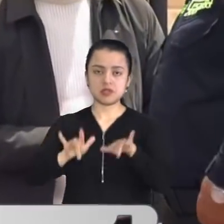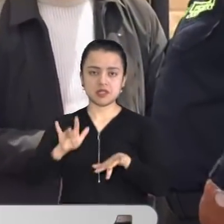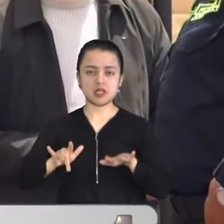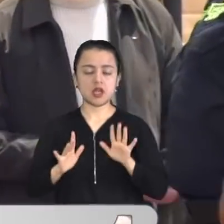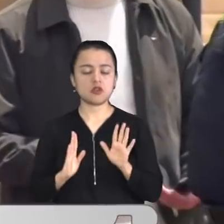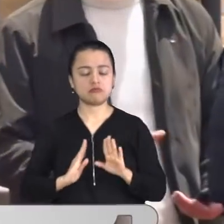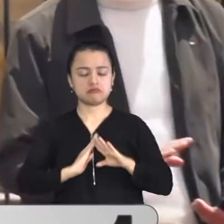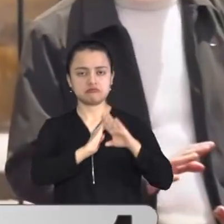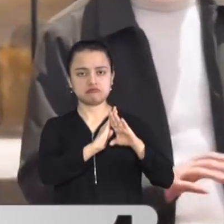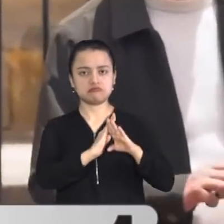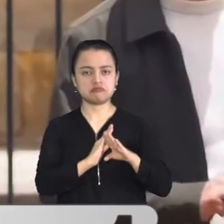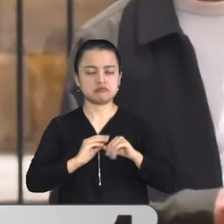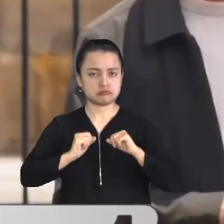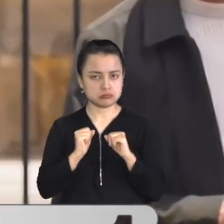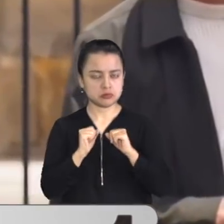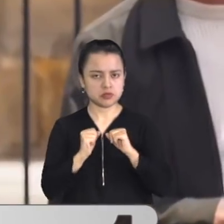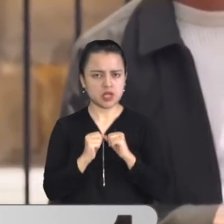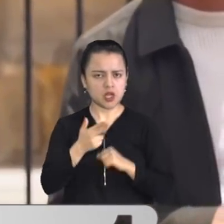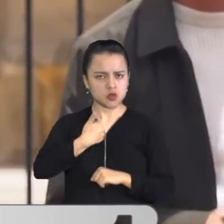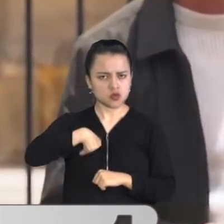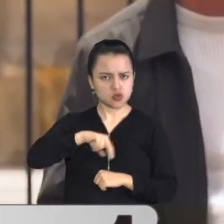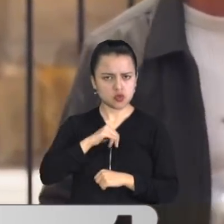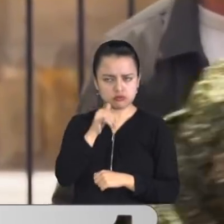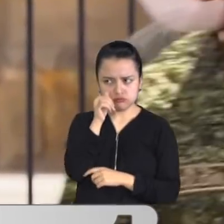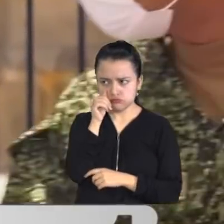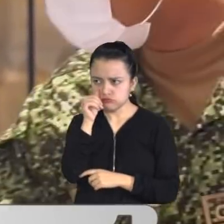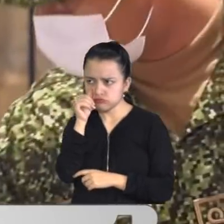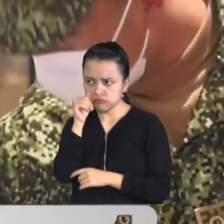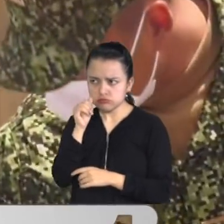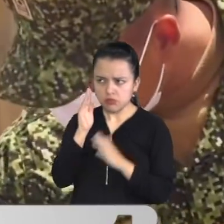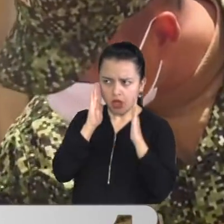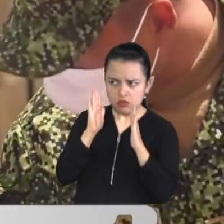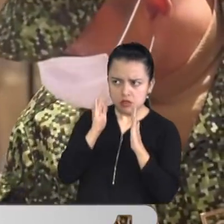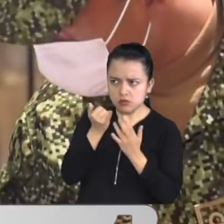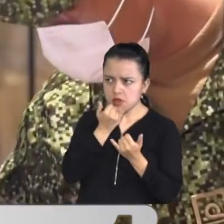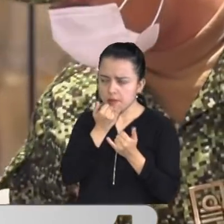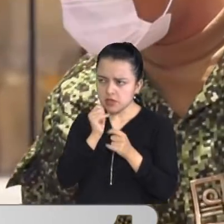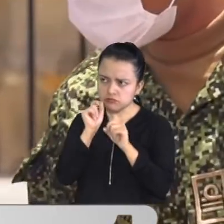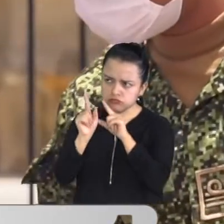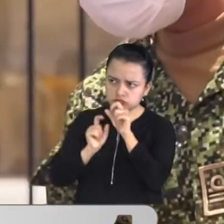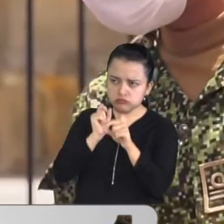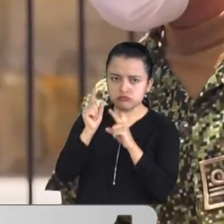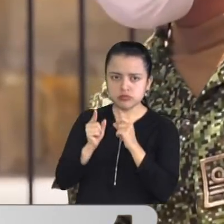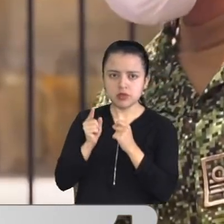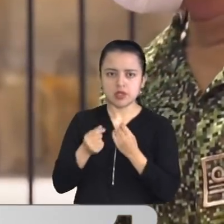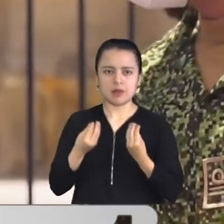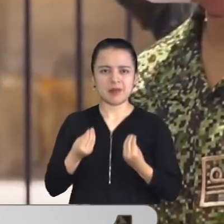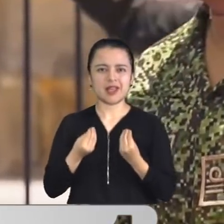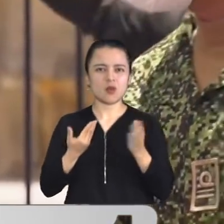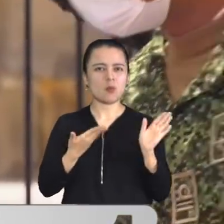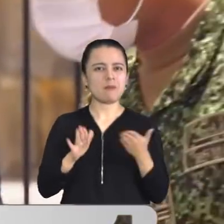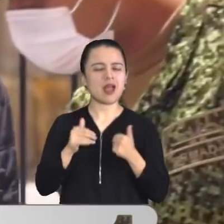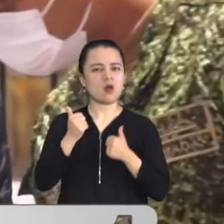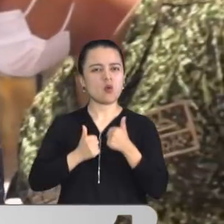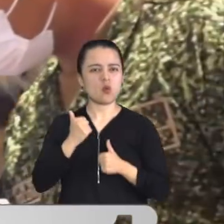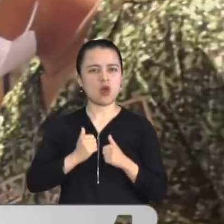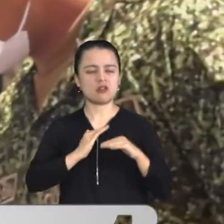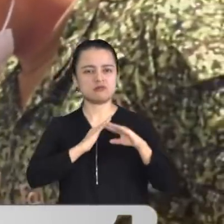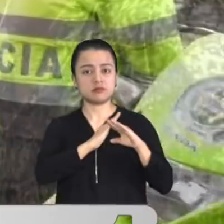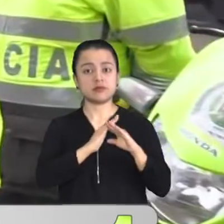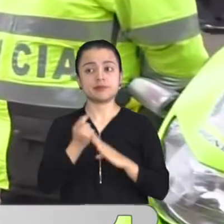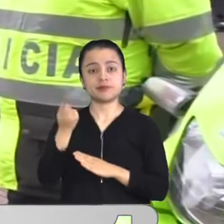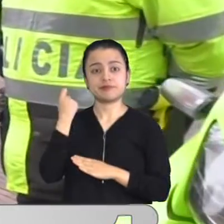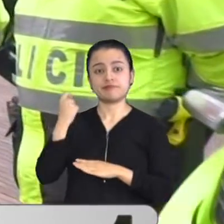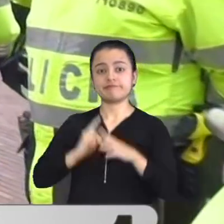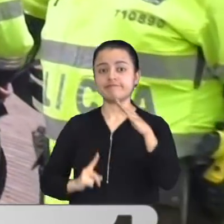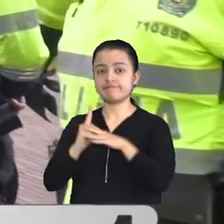Bogotá. Estaremos atentos a cómo va a ser este plan de acción para combatir la delincuencia y también teniendo en cuenta los últimos hechos que se